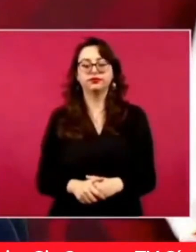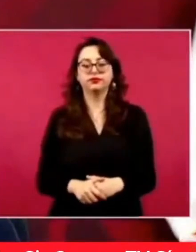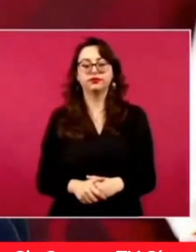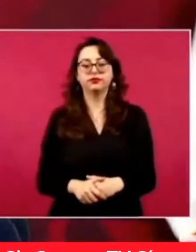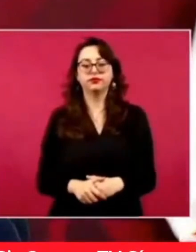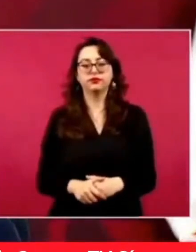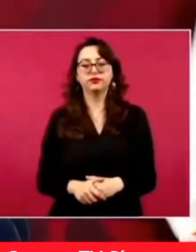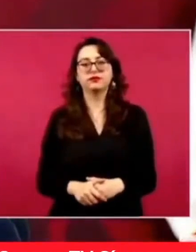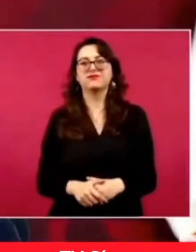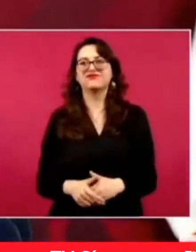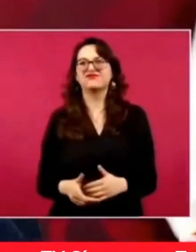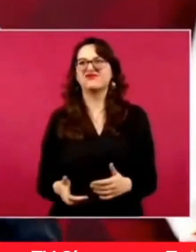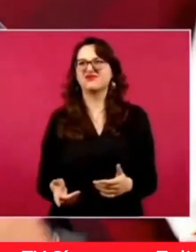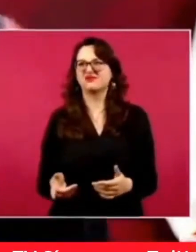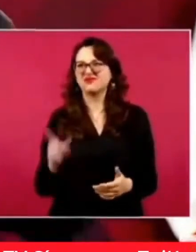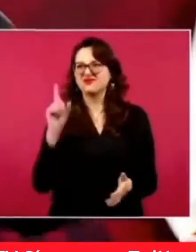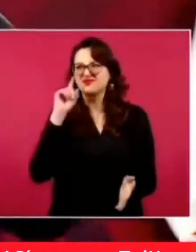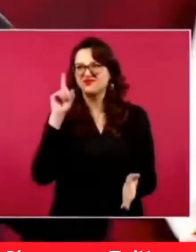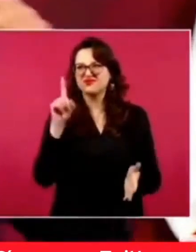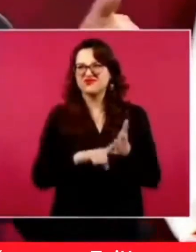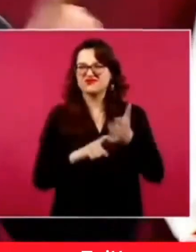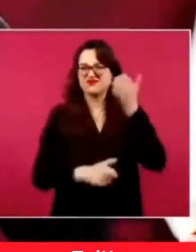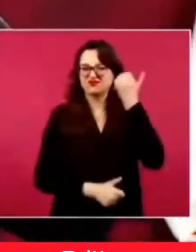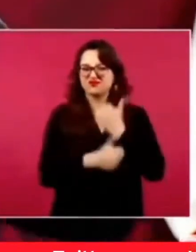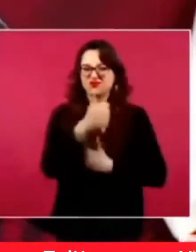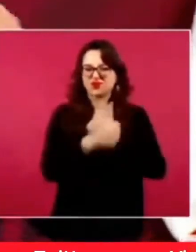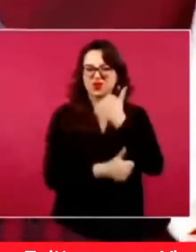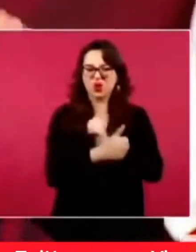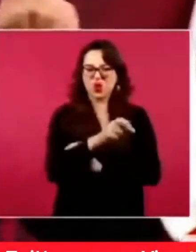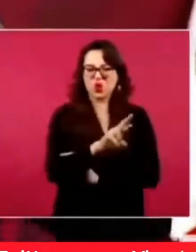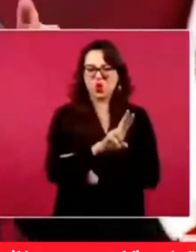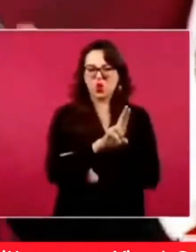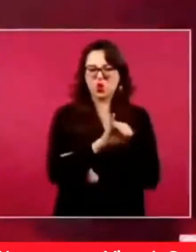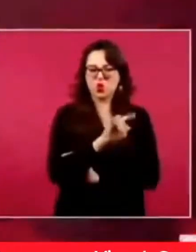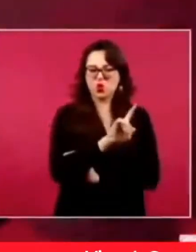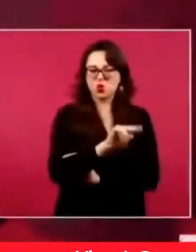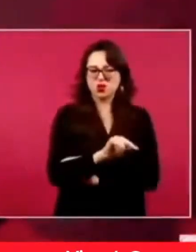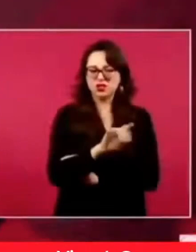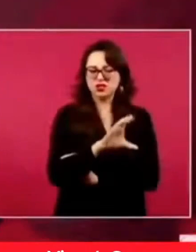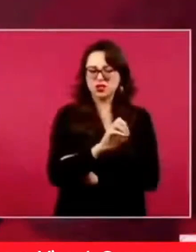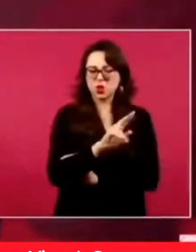a Ruiz Cortines. Y él estaba con Rojo Gómez.